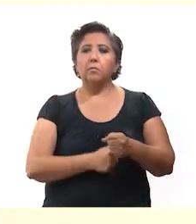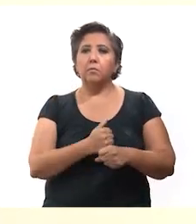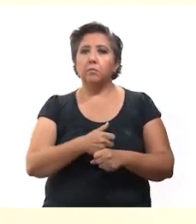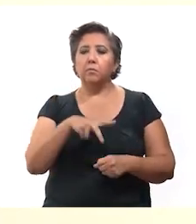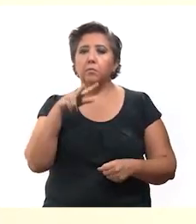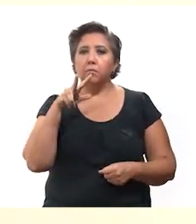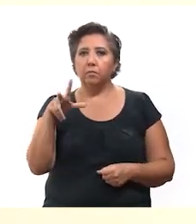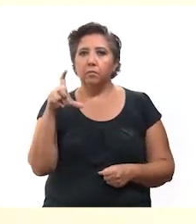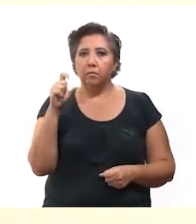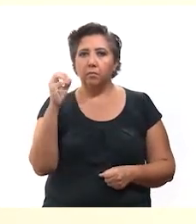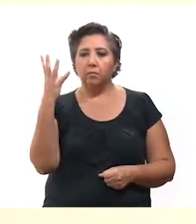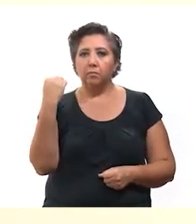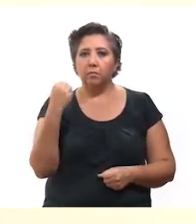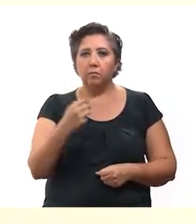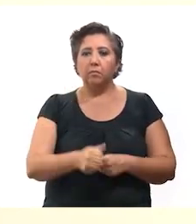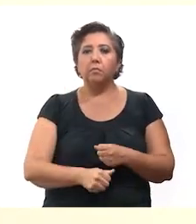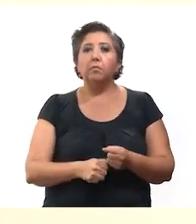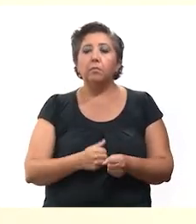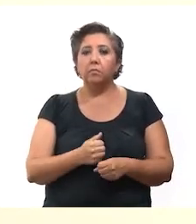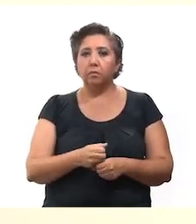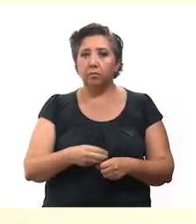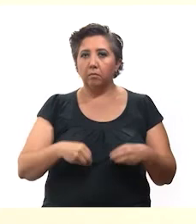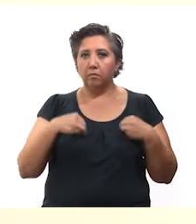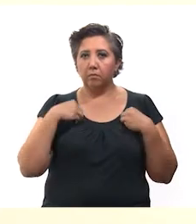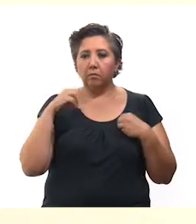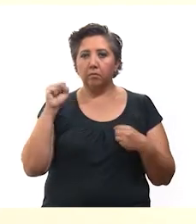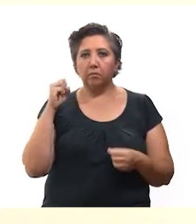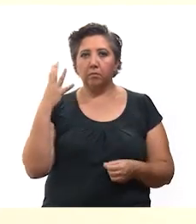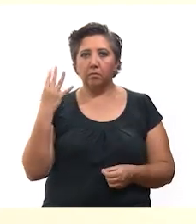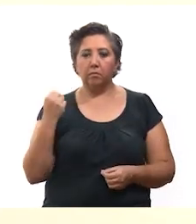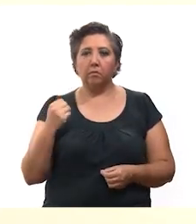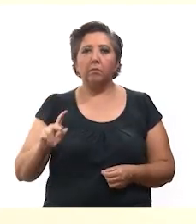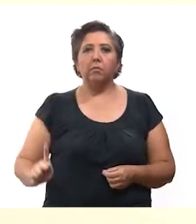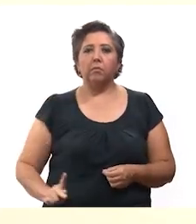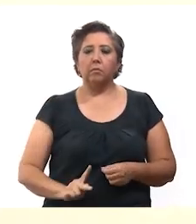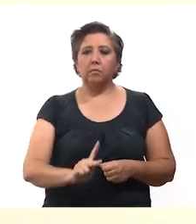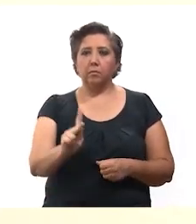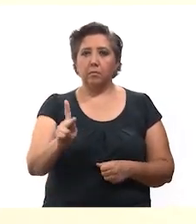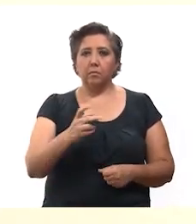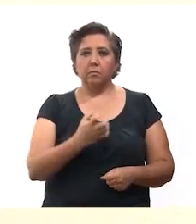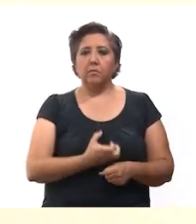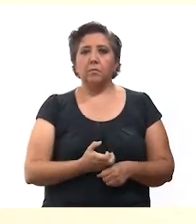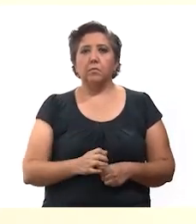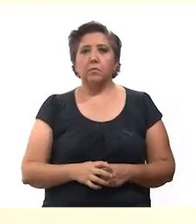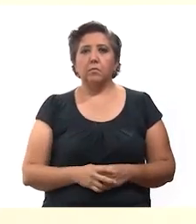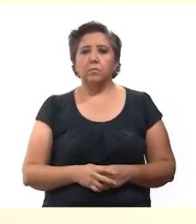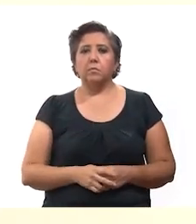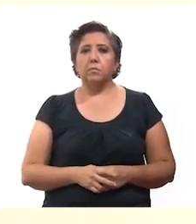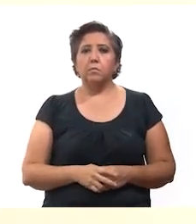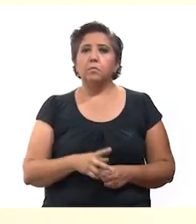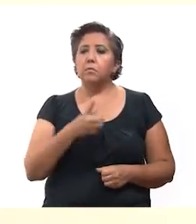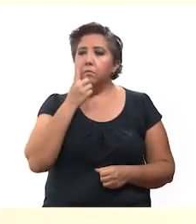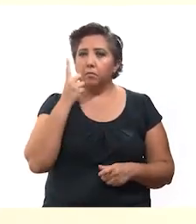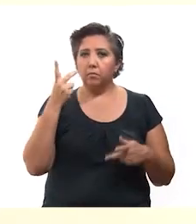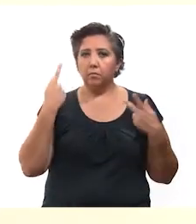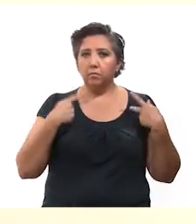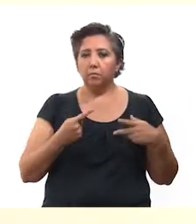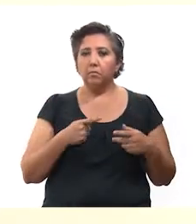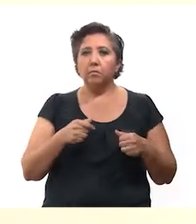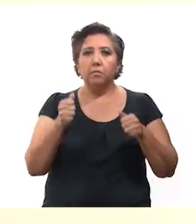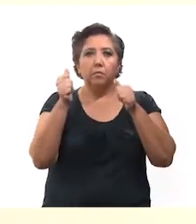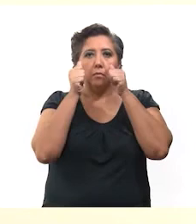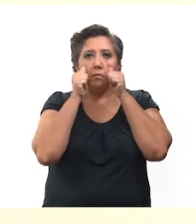octubre, ya no Kajal ho utzabal ujaxe le vacunate ale coronaviruso clipala leando se tak 17 japti o